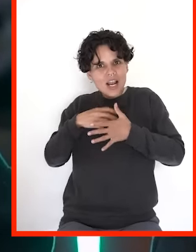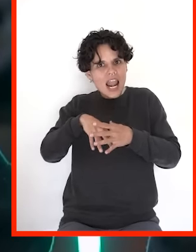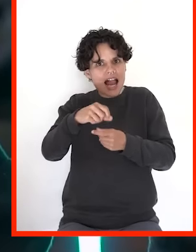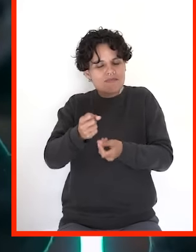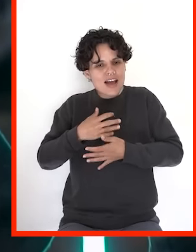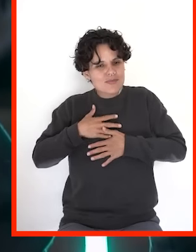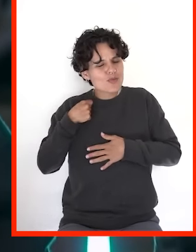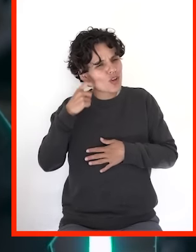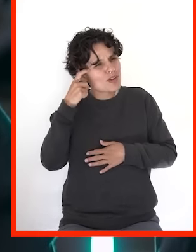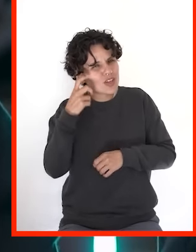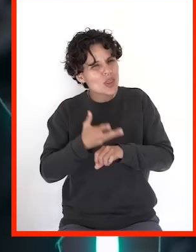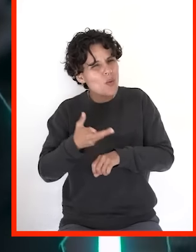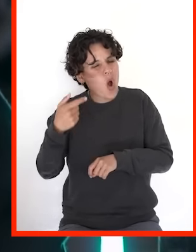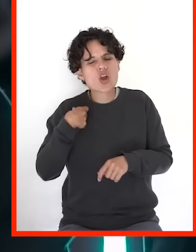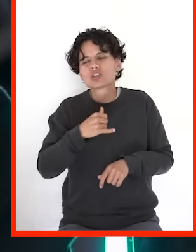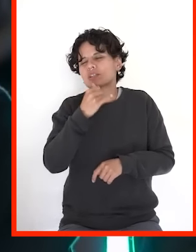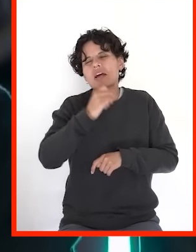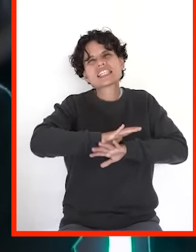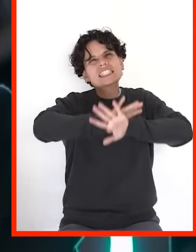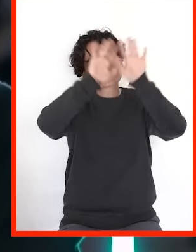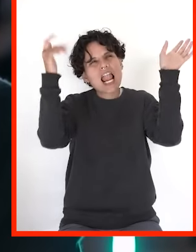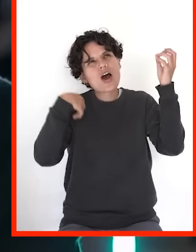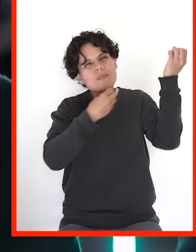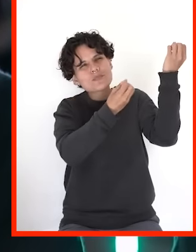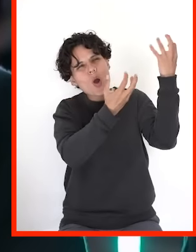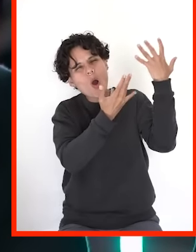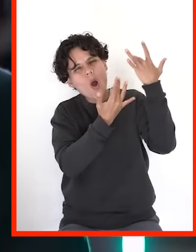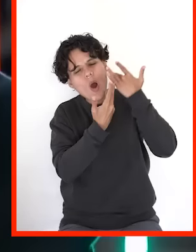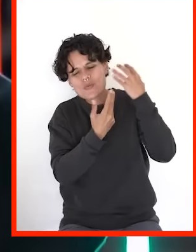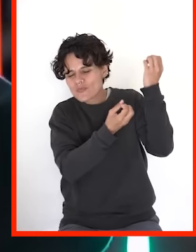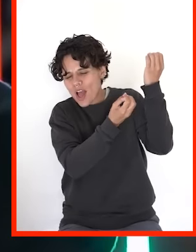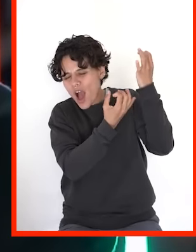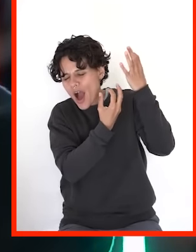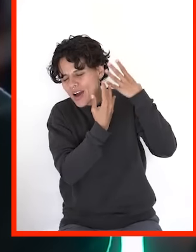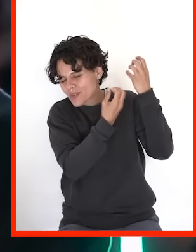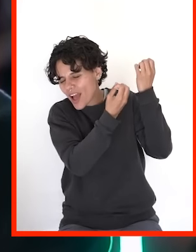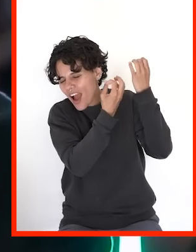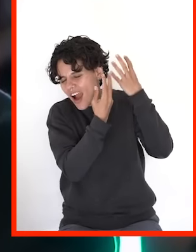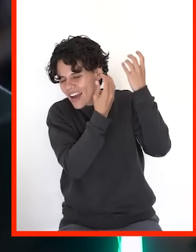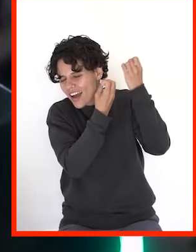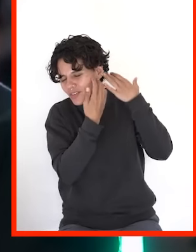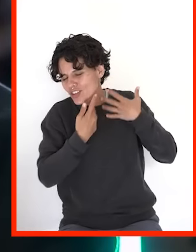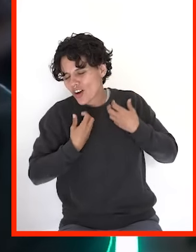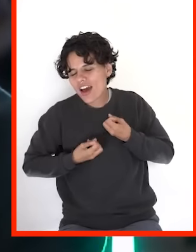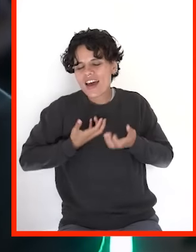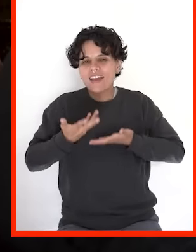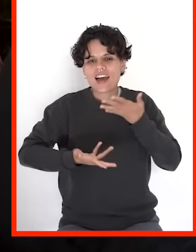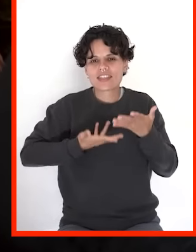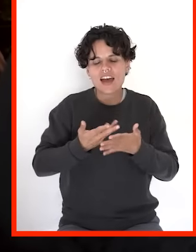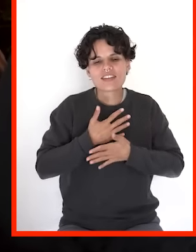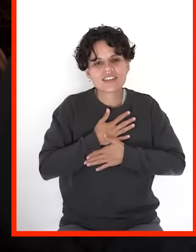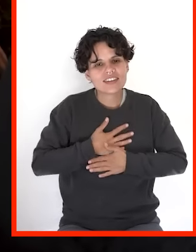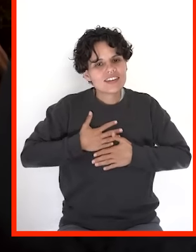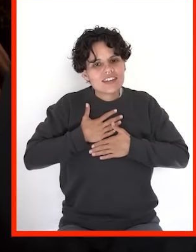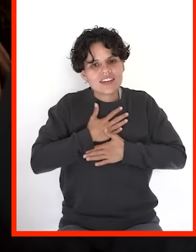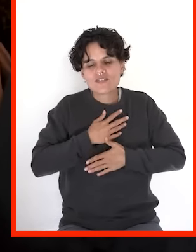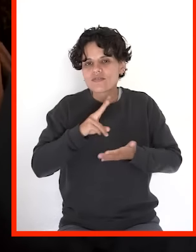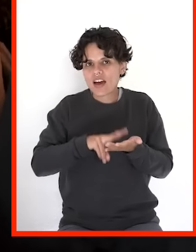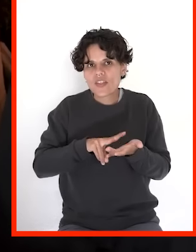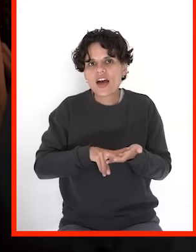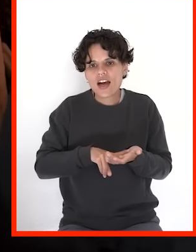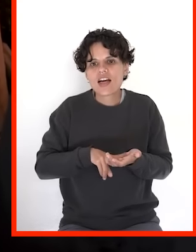este weón del cielo me está soplando las melodías, así como me está tirando melodías, sí, para que cante, weón. ¿Sí? Y de verdad, sí, no es como